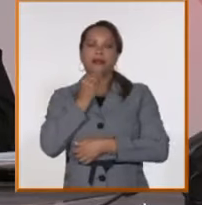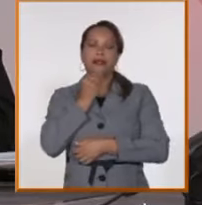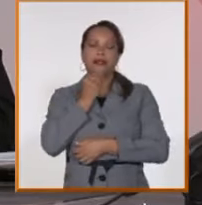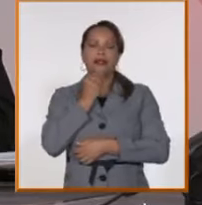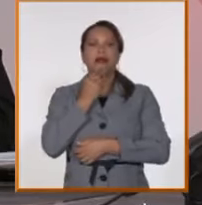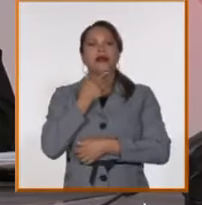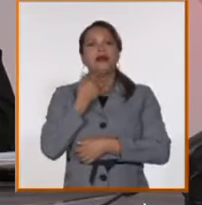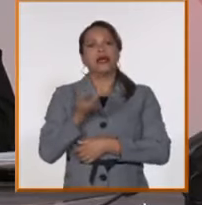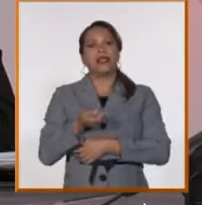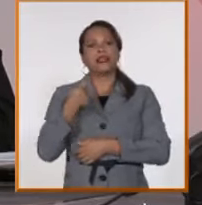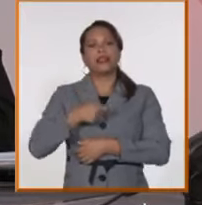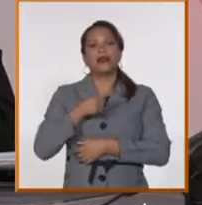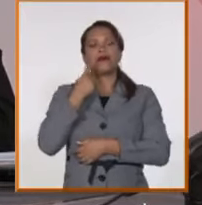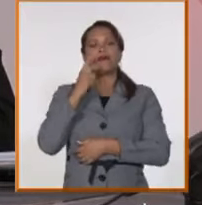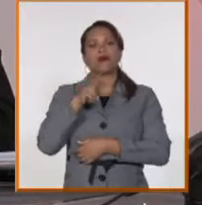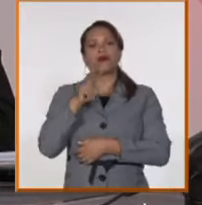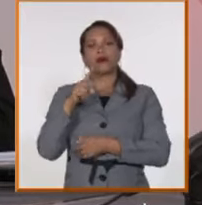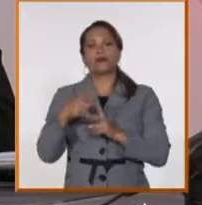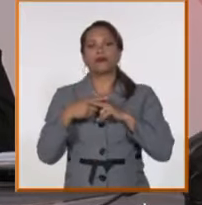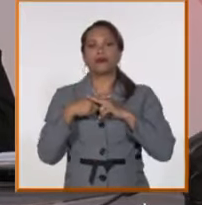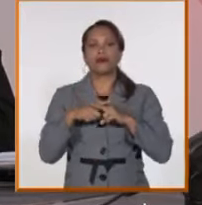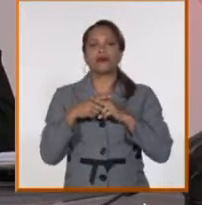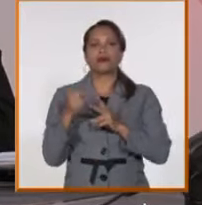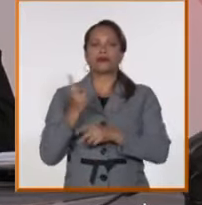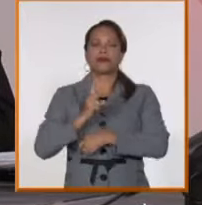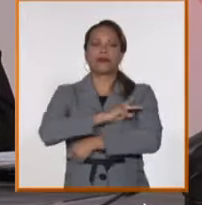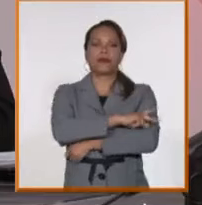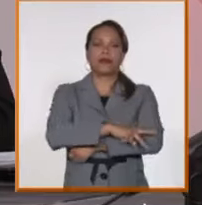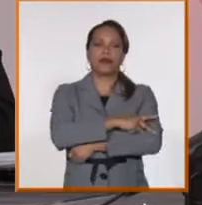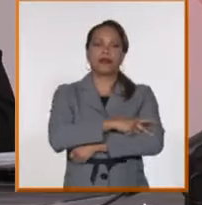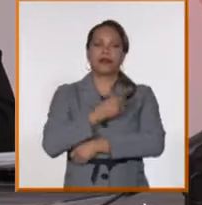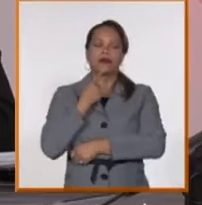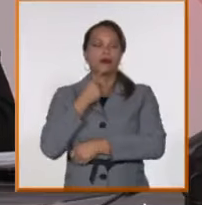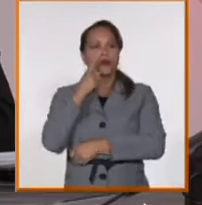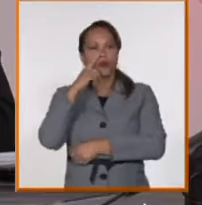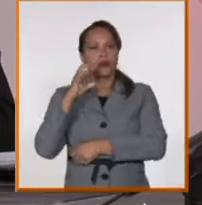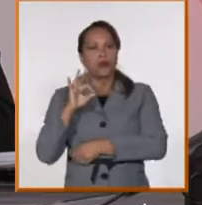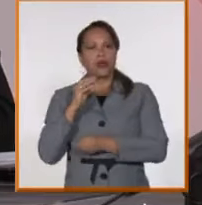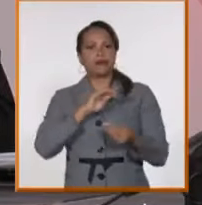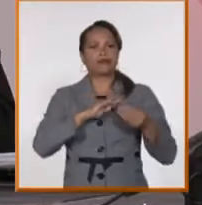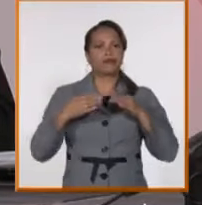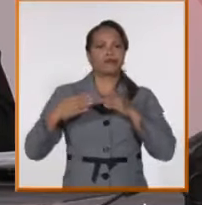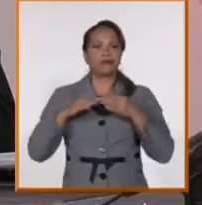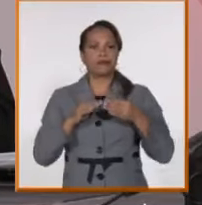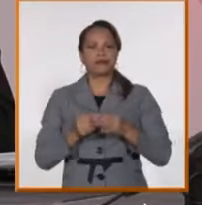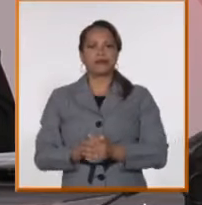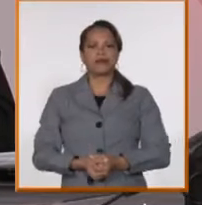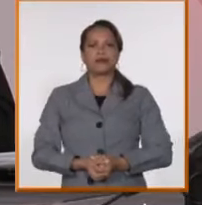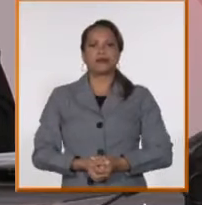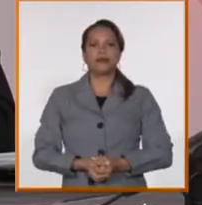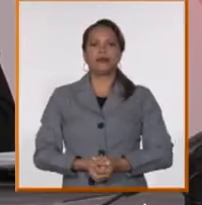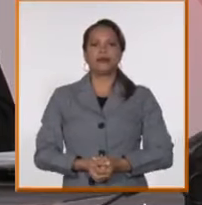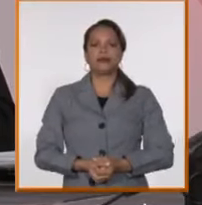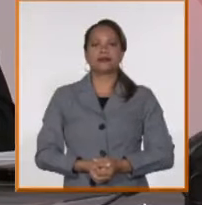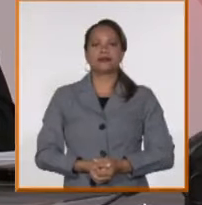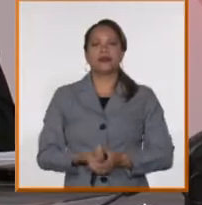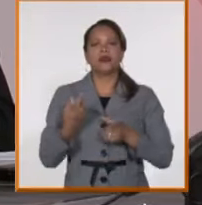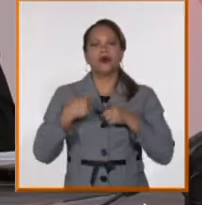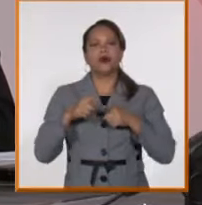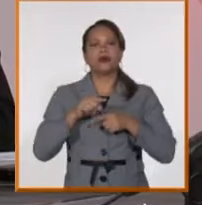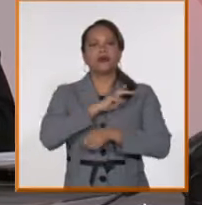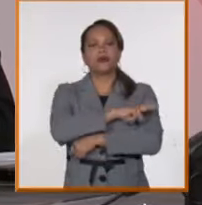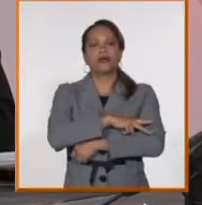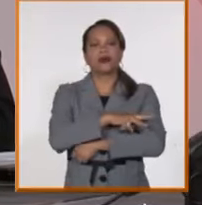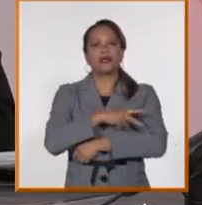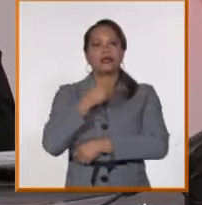está ocurriendo en el Oriente medio Mientras tanto Los líderes palestinos que los líderes de Palestina y otros Países Árabes que se iban a